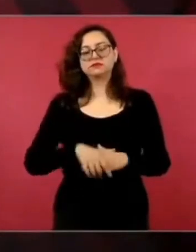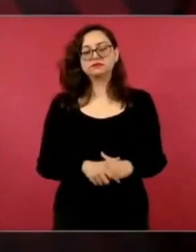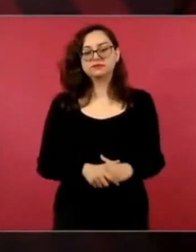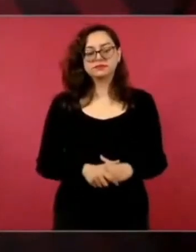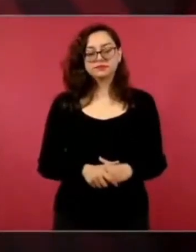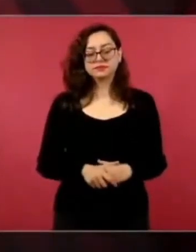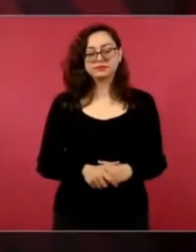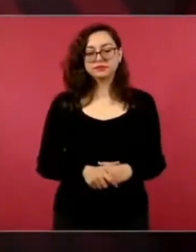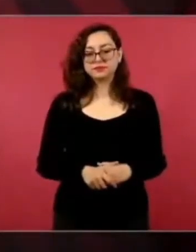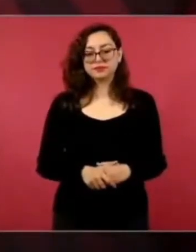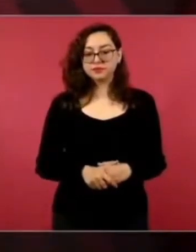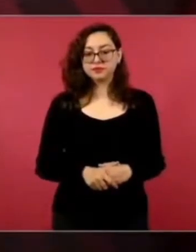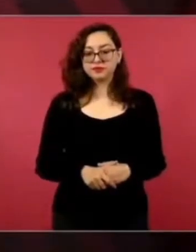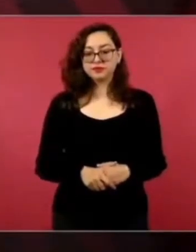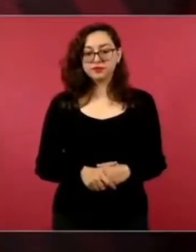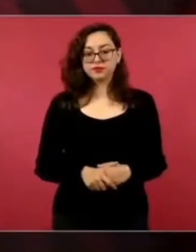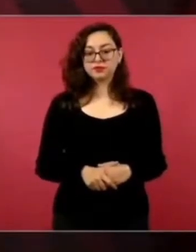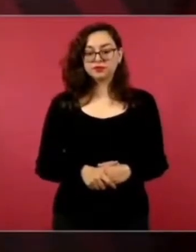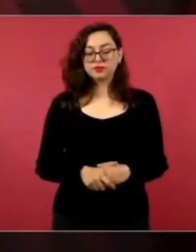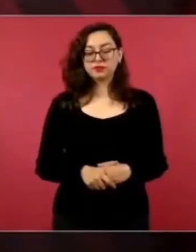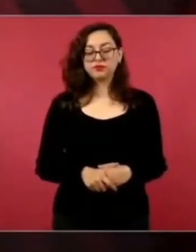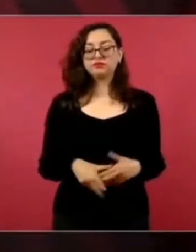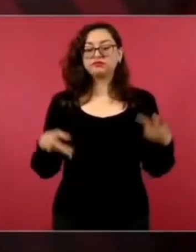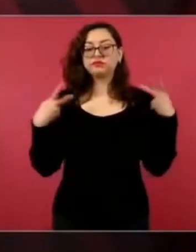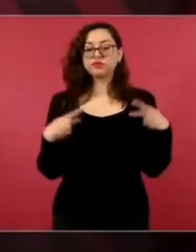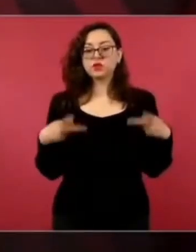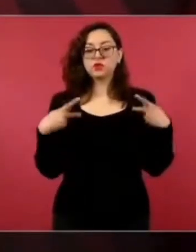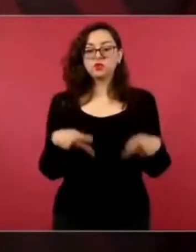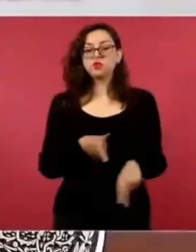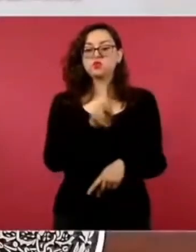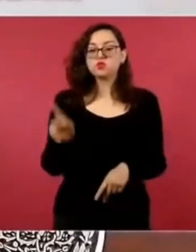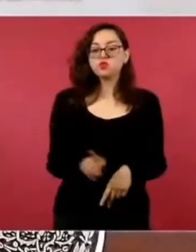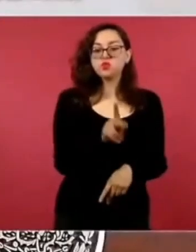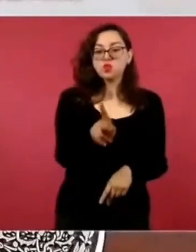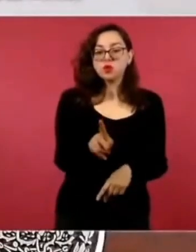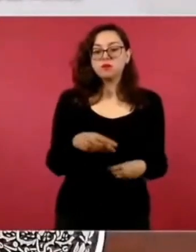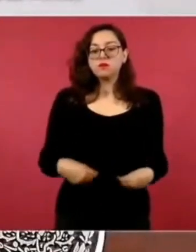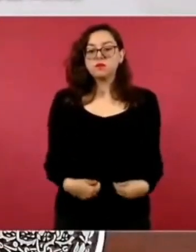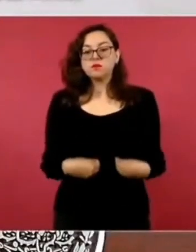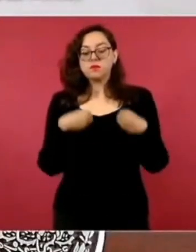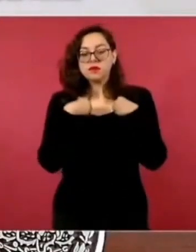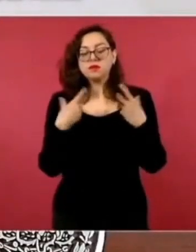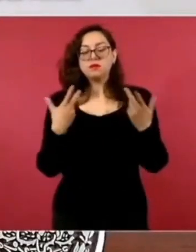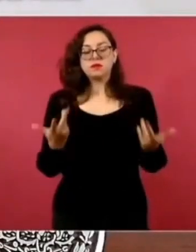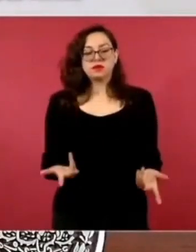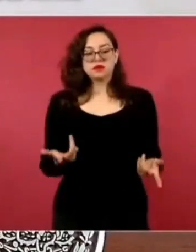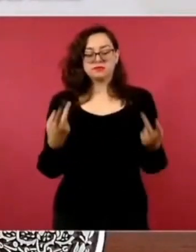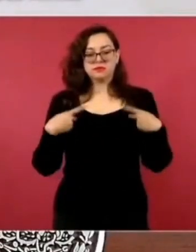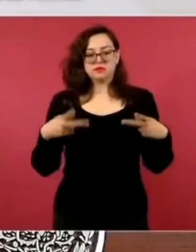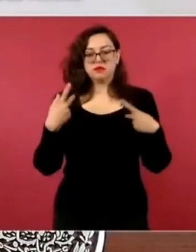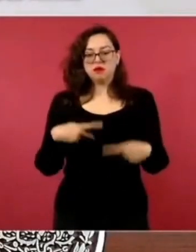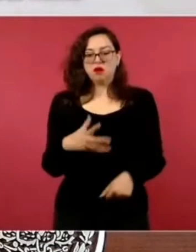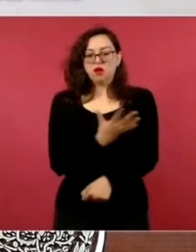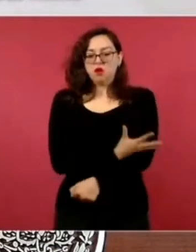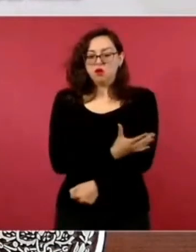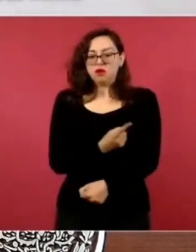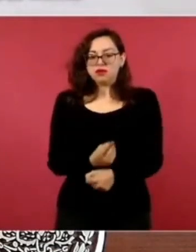La gente de los pueblos, las familias mexicanas, la gente honesta.